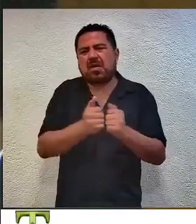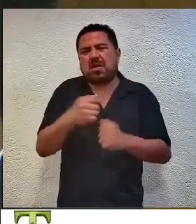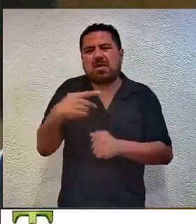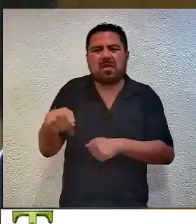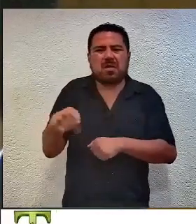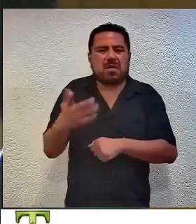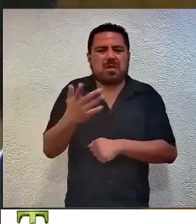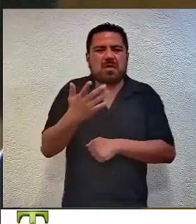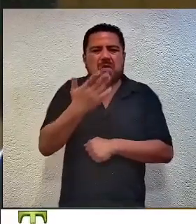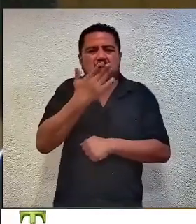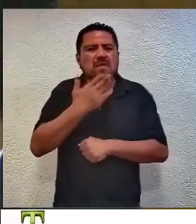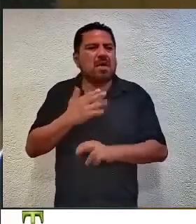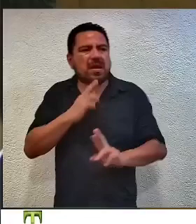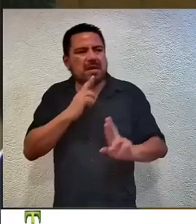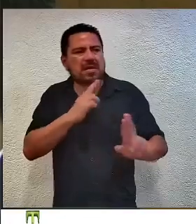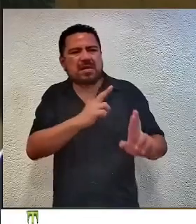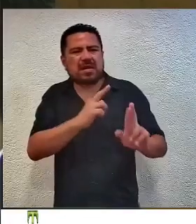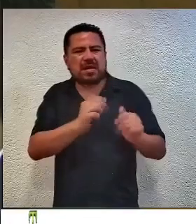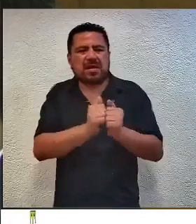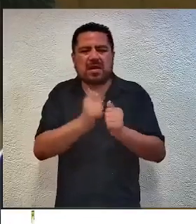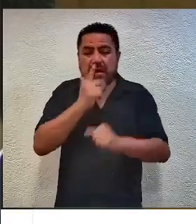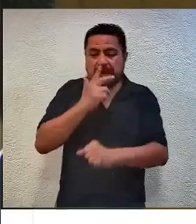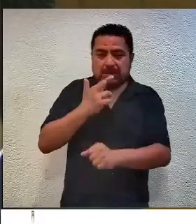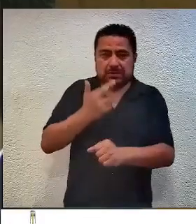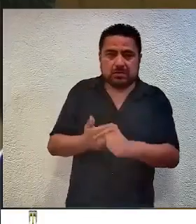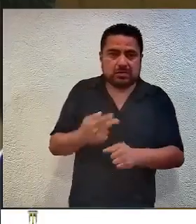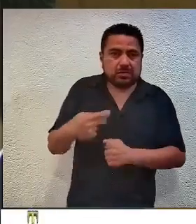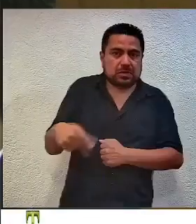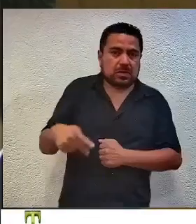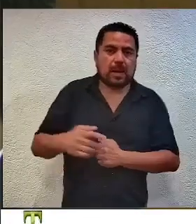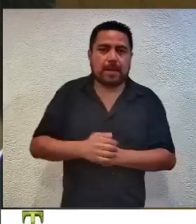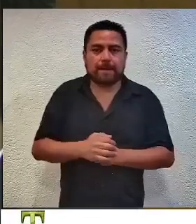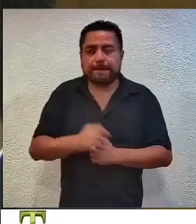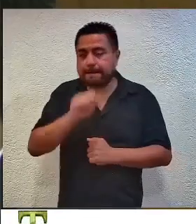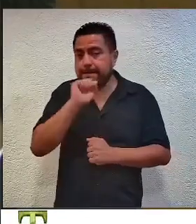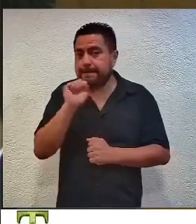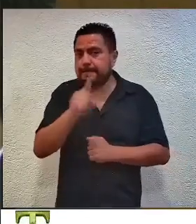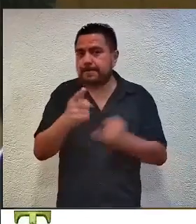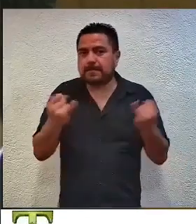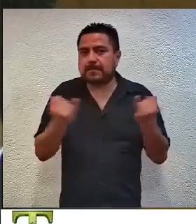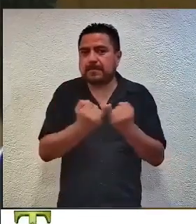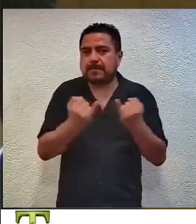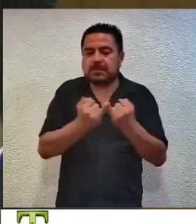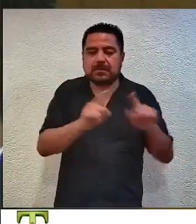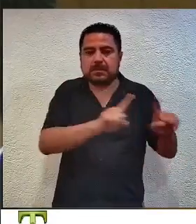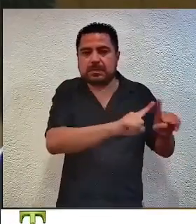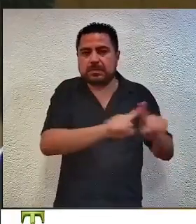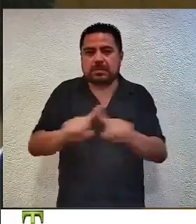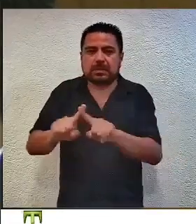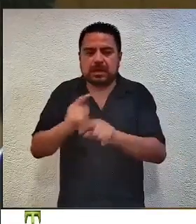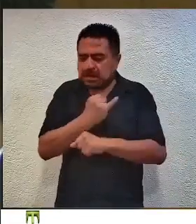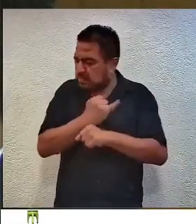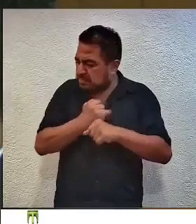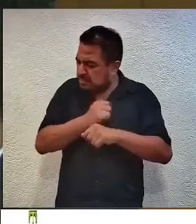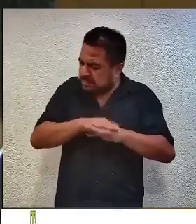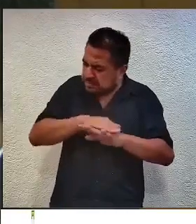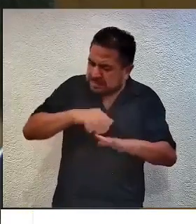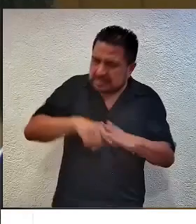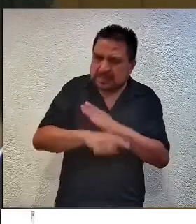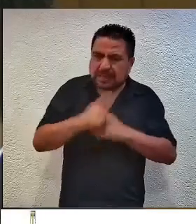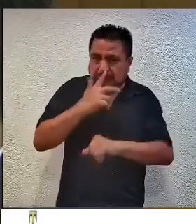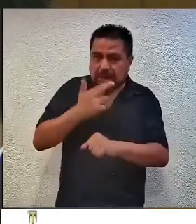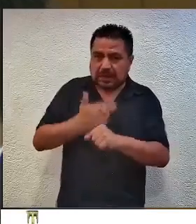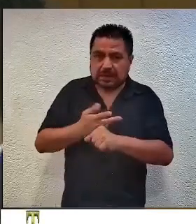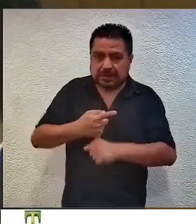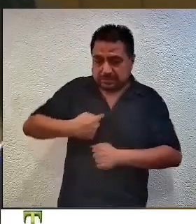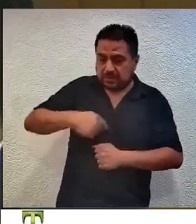no resueltos por la autoridad responsable, incluso se varía el análisis resuelto por la autoridad